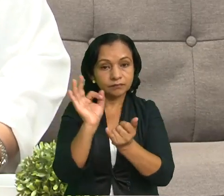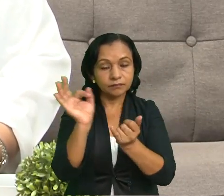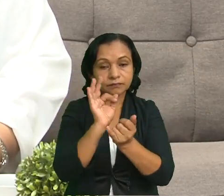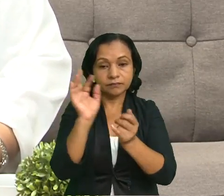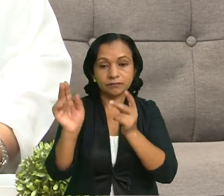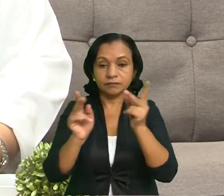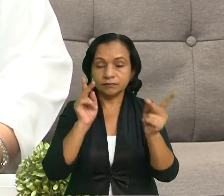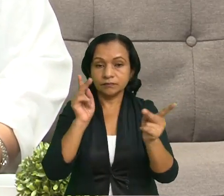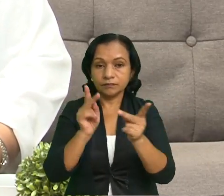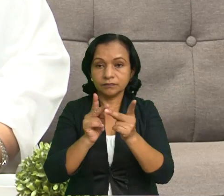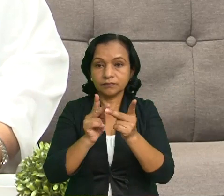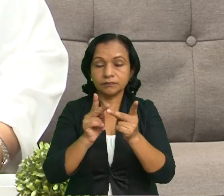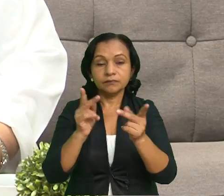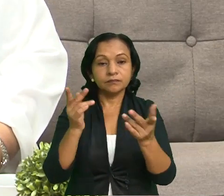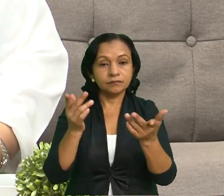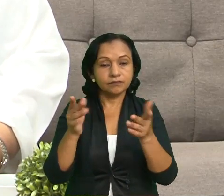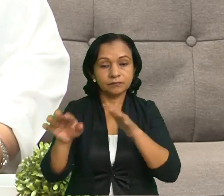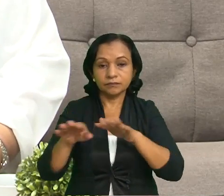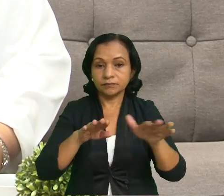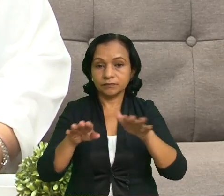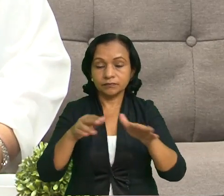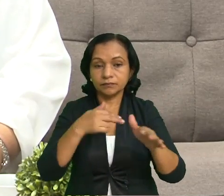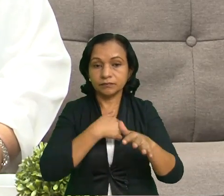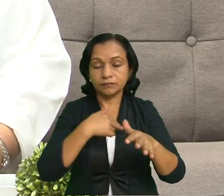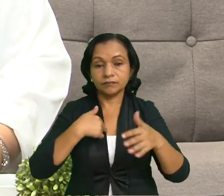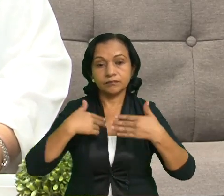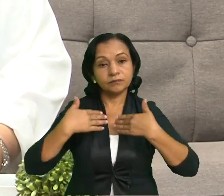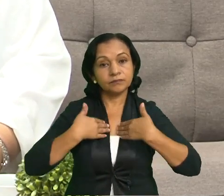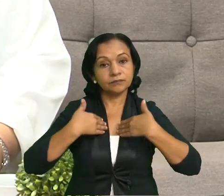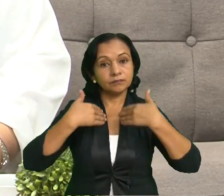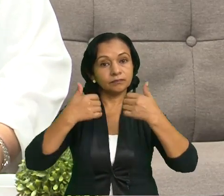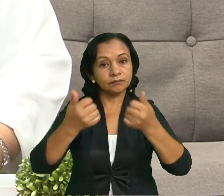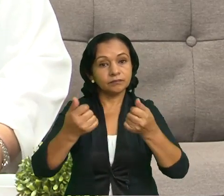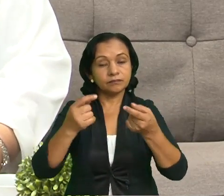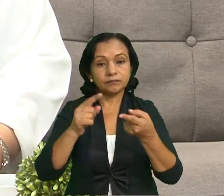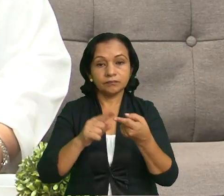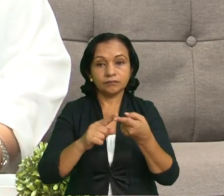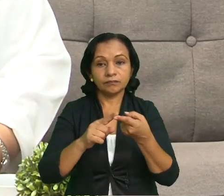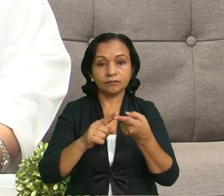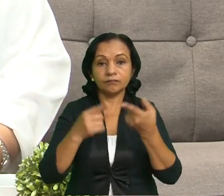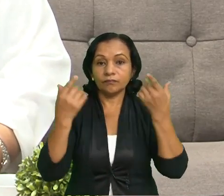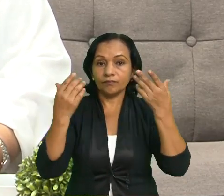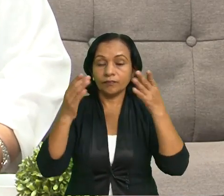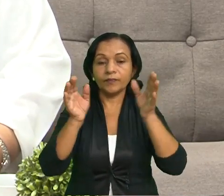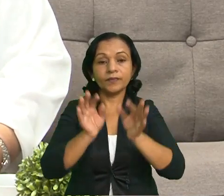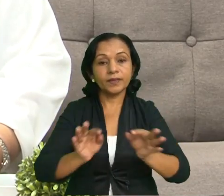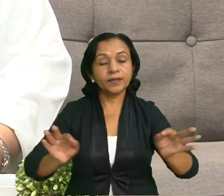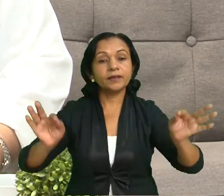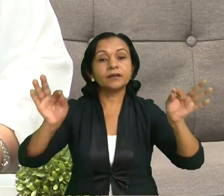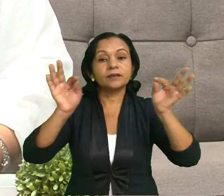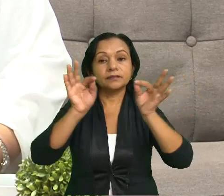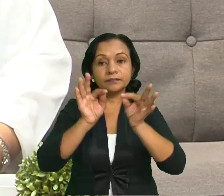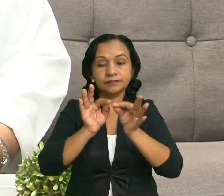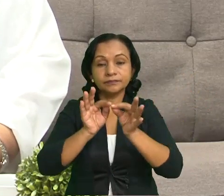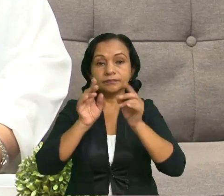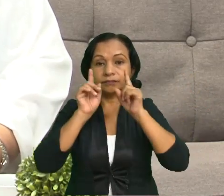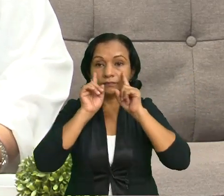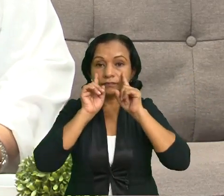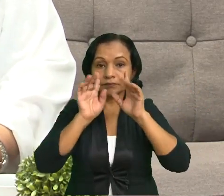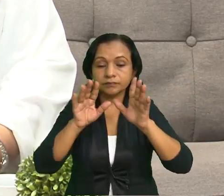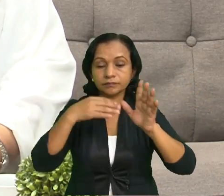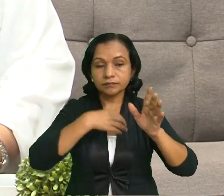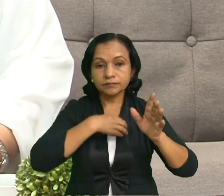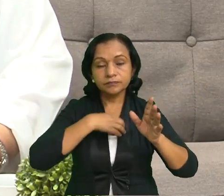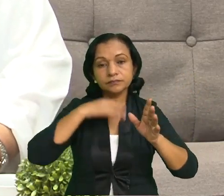integral y que no tenga que invertir en su salud porque esa era un elemento importante de prioridad de nuestro gobierno